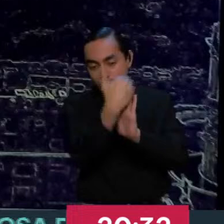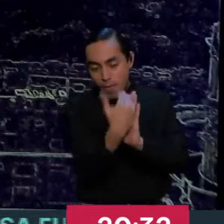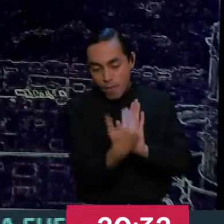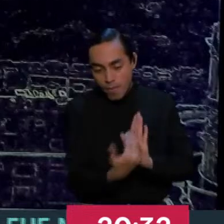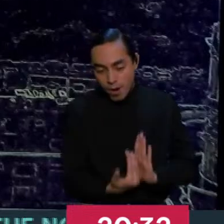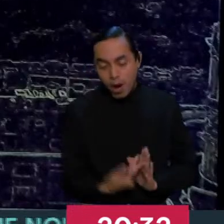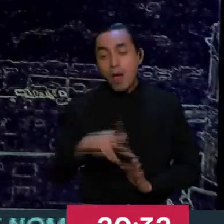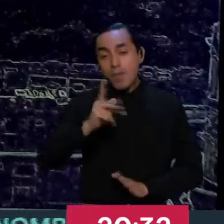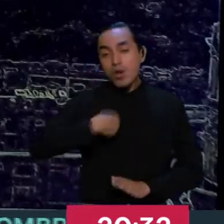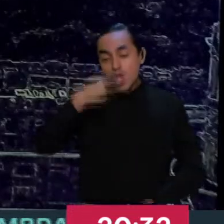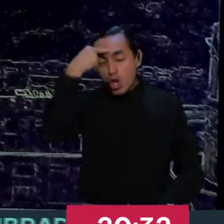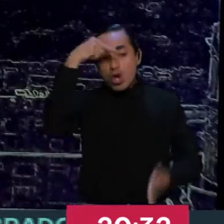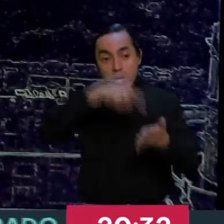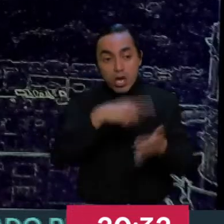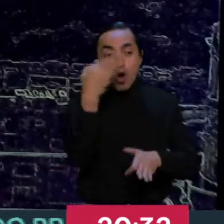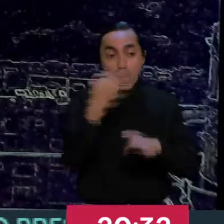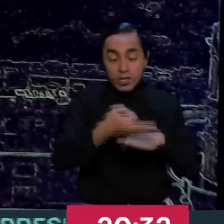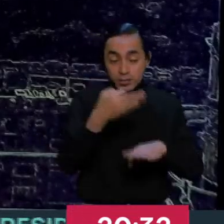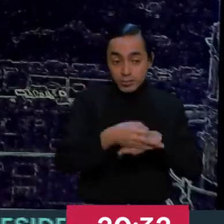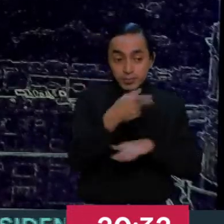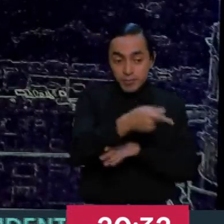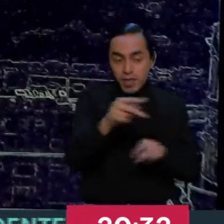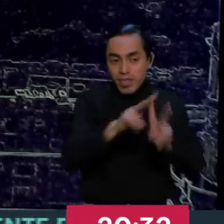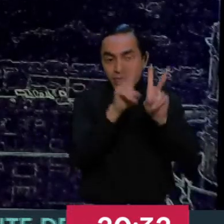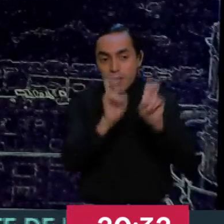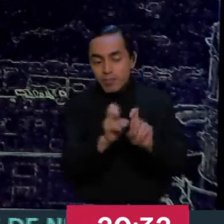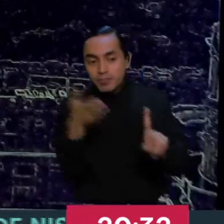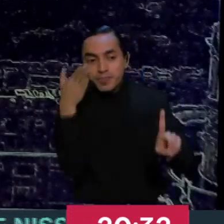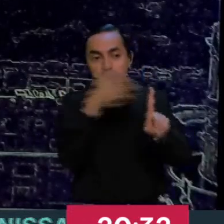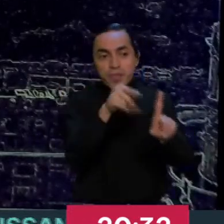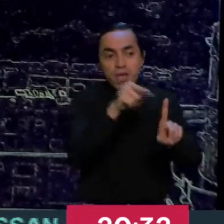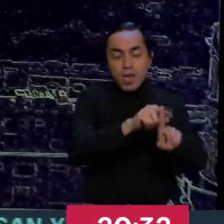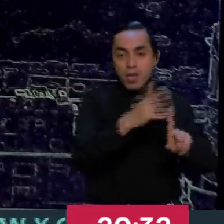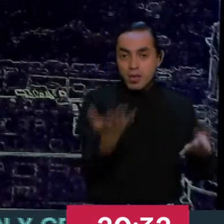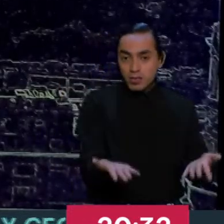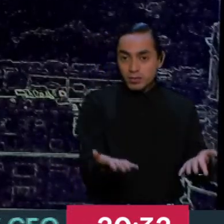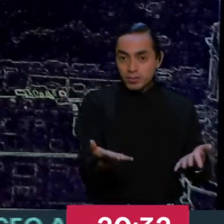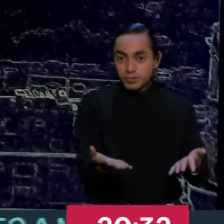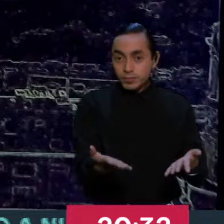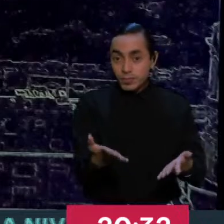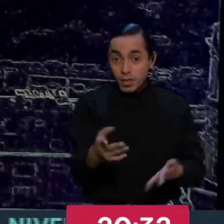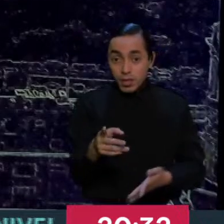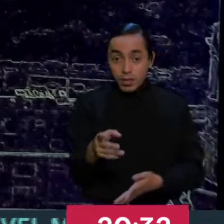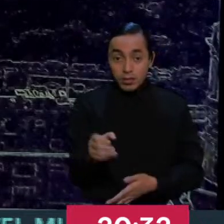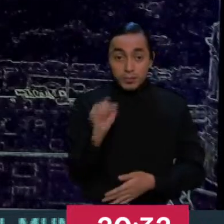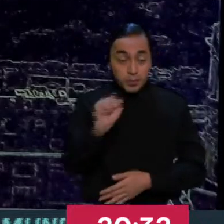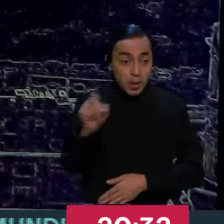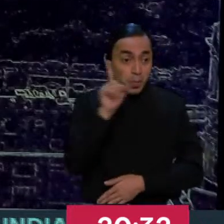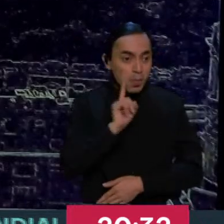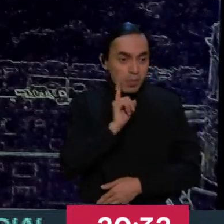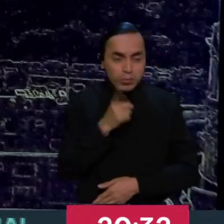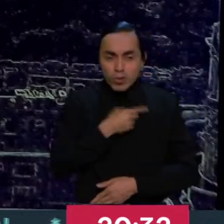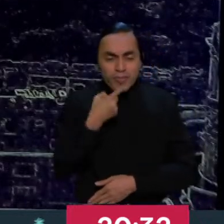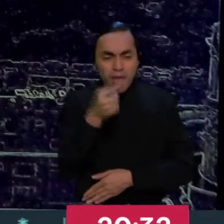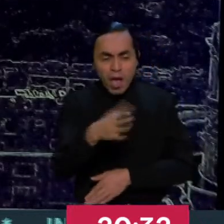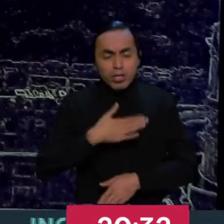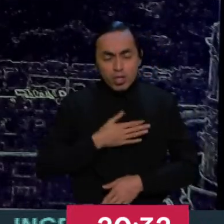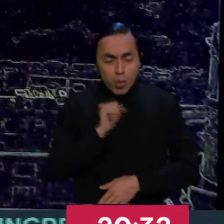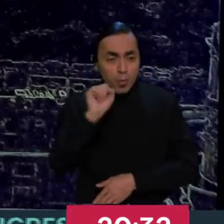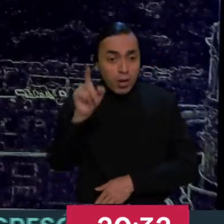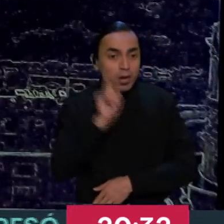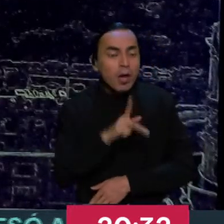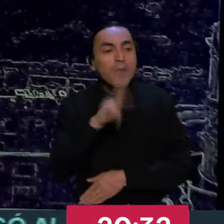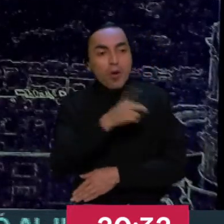que ya estamos, o la discusión debe de ir a que ya no solo basta el hecho de llamarnos feministas. Claro. O sea, tenemos que llamarnos feministas